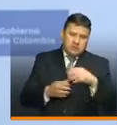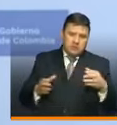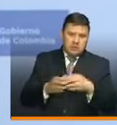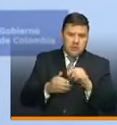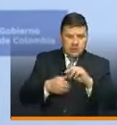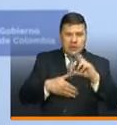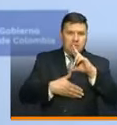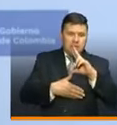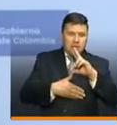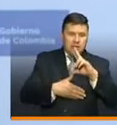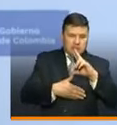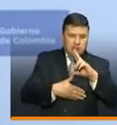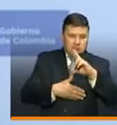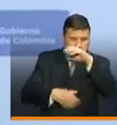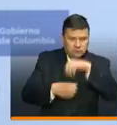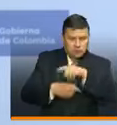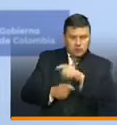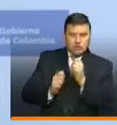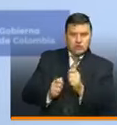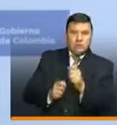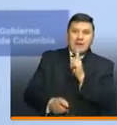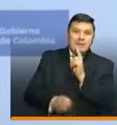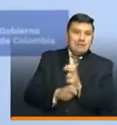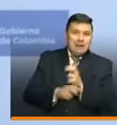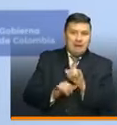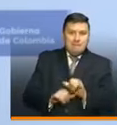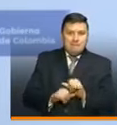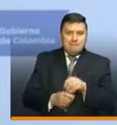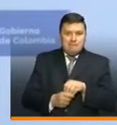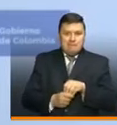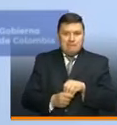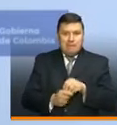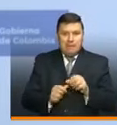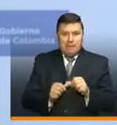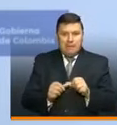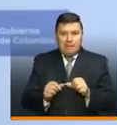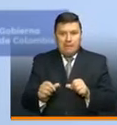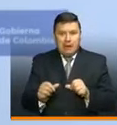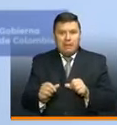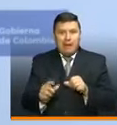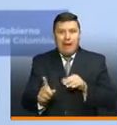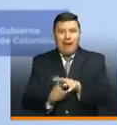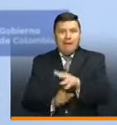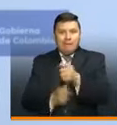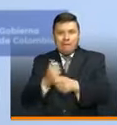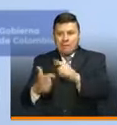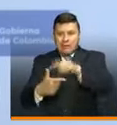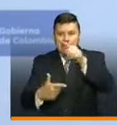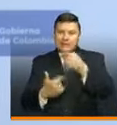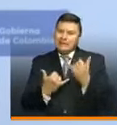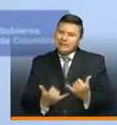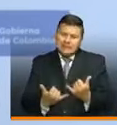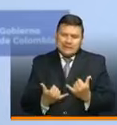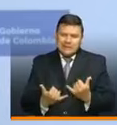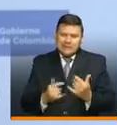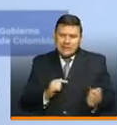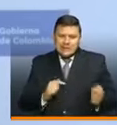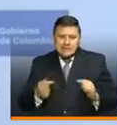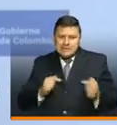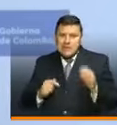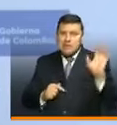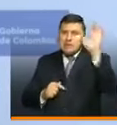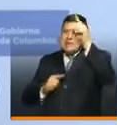América Latina, pero incluso en Colombia es muy difícil de mantener por un tiempo prolongado y el golpe a la economía es demasiado alto. Entonces ya empezamos a ver las discusiones en todos